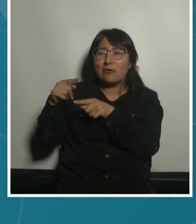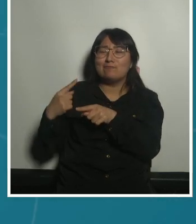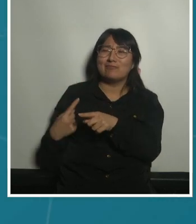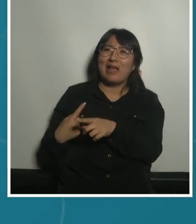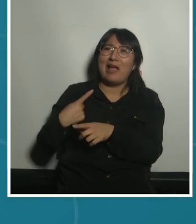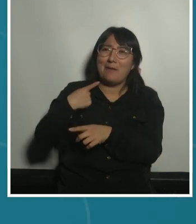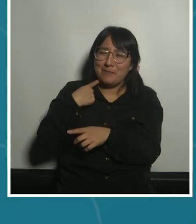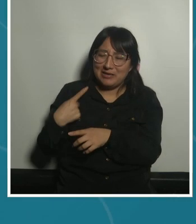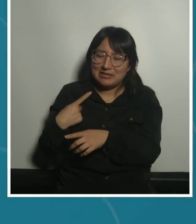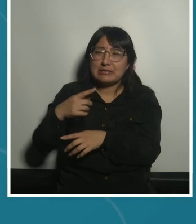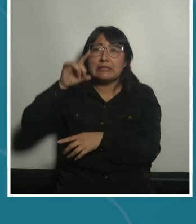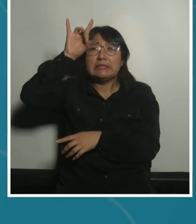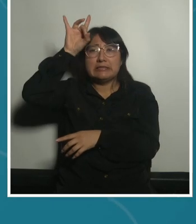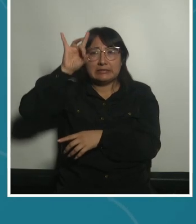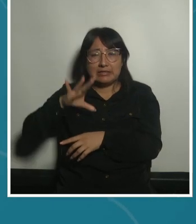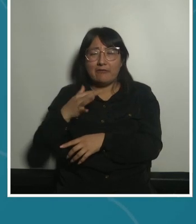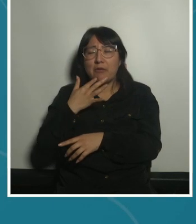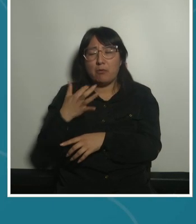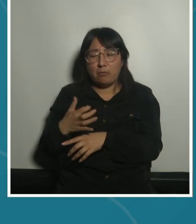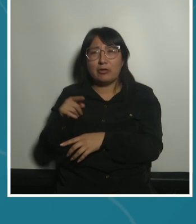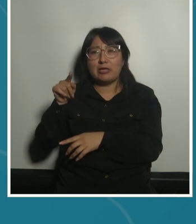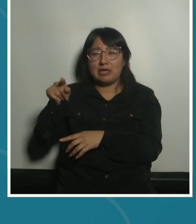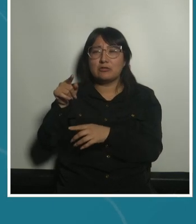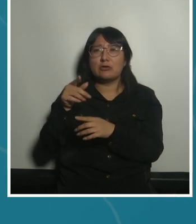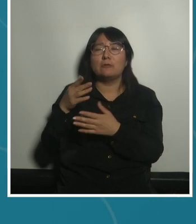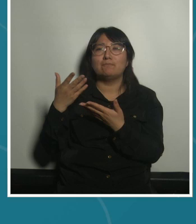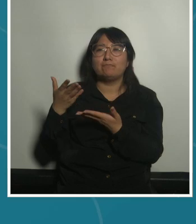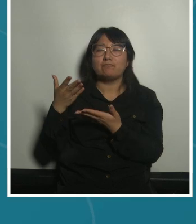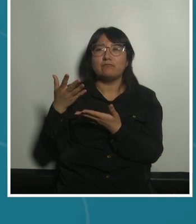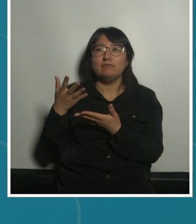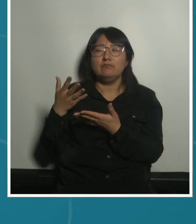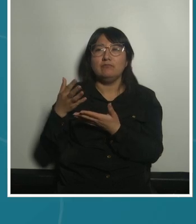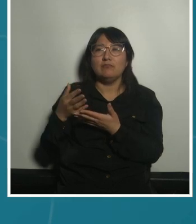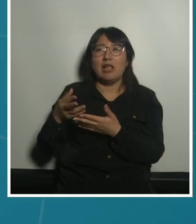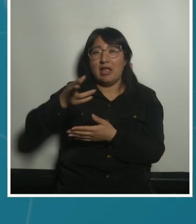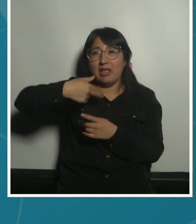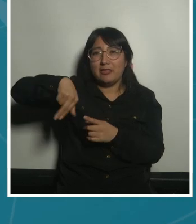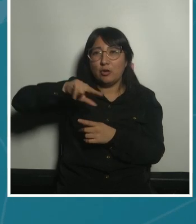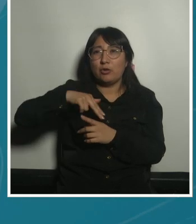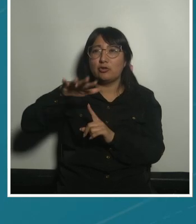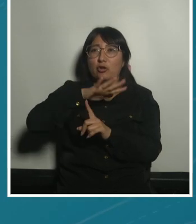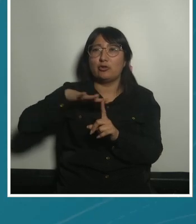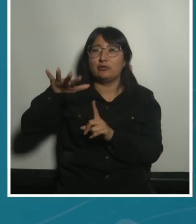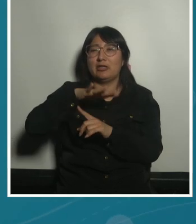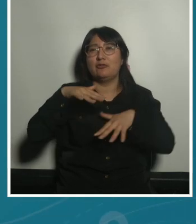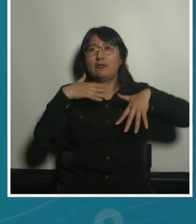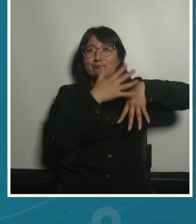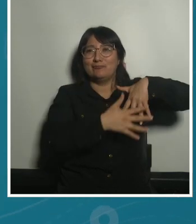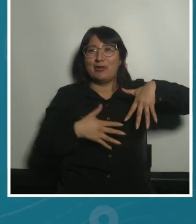que sabemos son recurrentes porque forman parte de nuestro contexto geográfico?